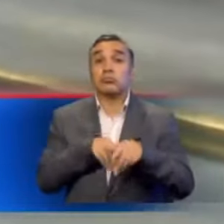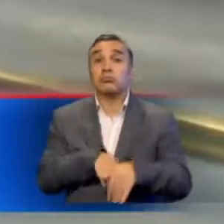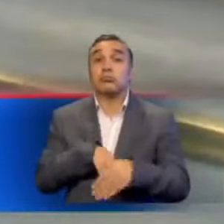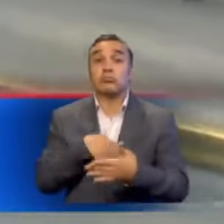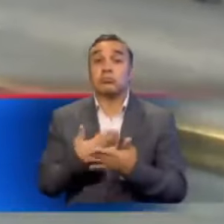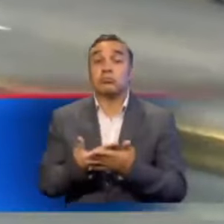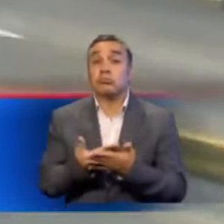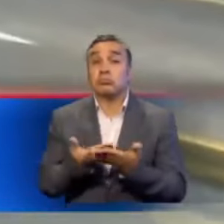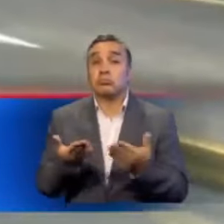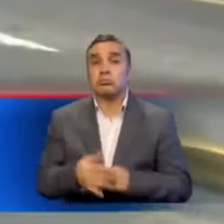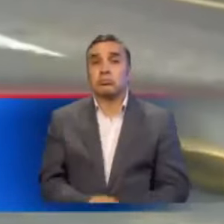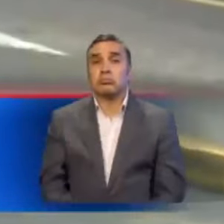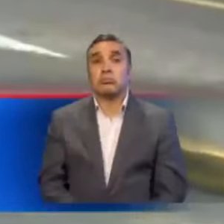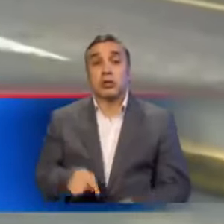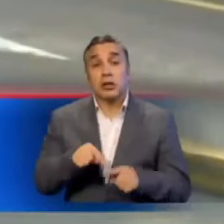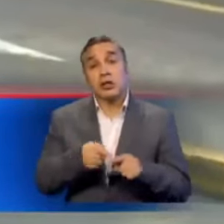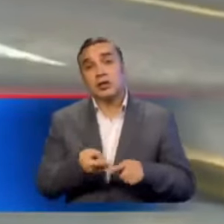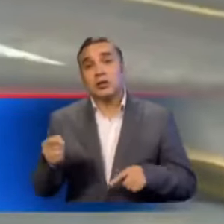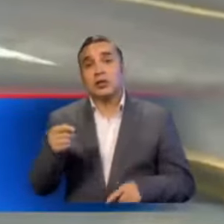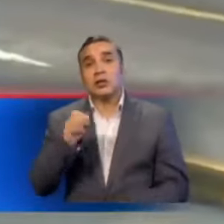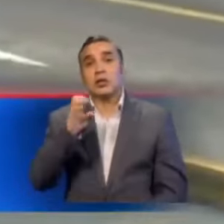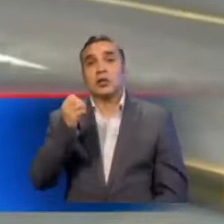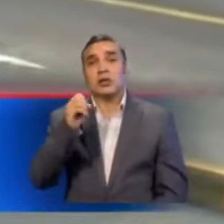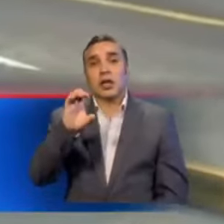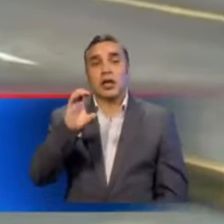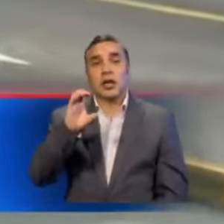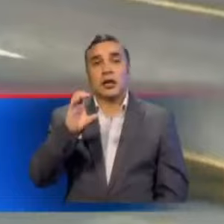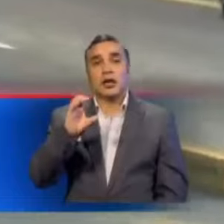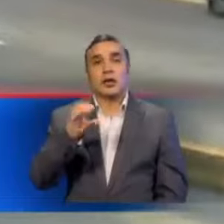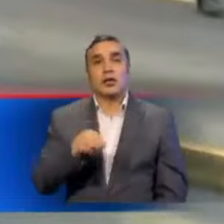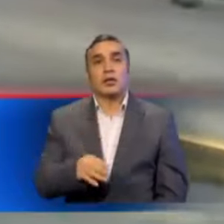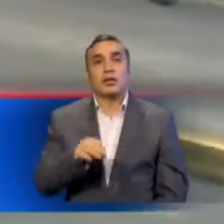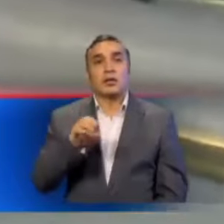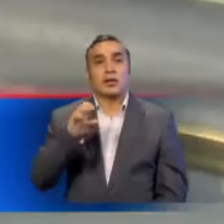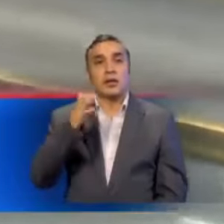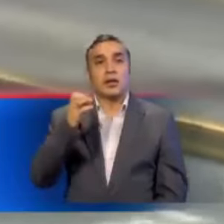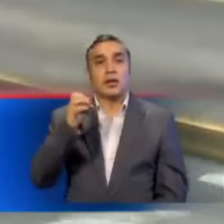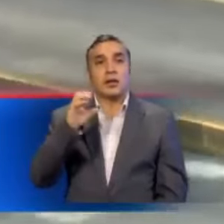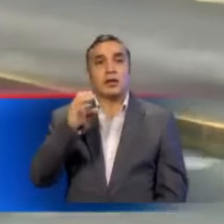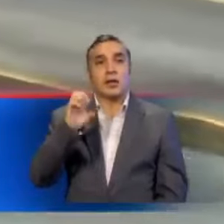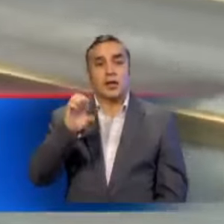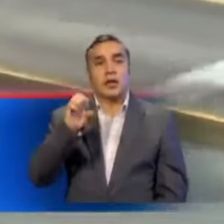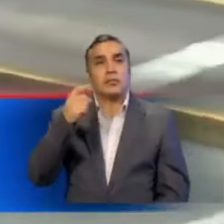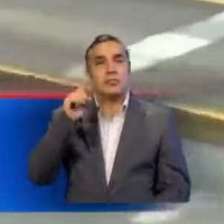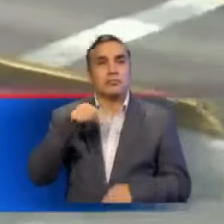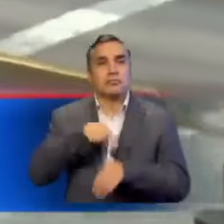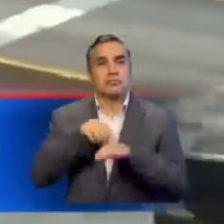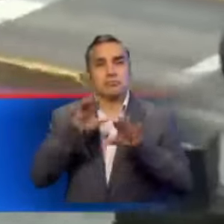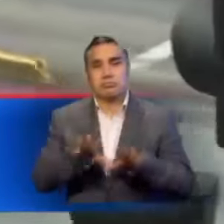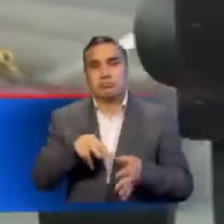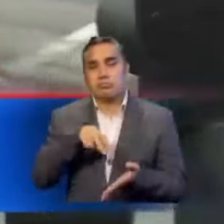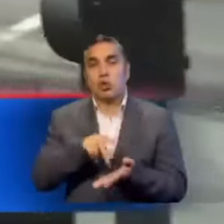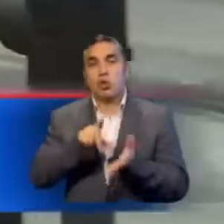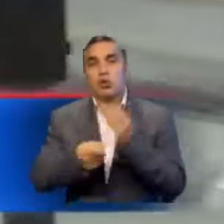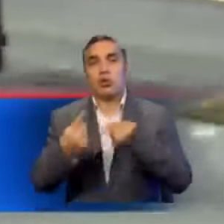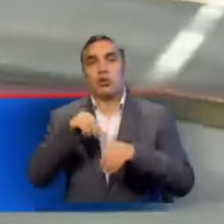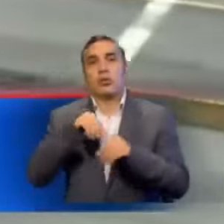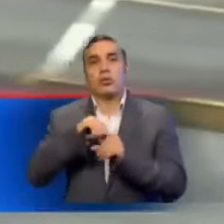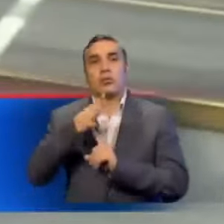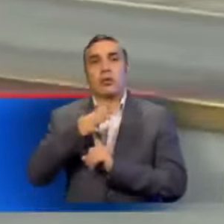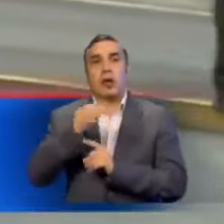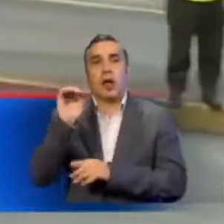previsto se traslade al Tribunal Contencioso Electoral y permanezca por unas horas y luego retornen al